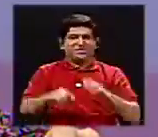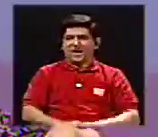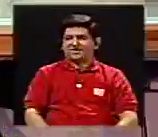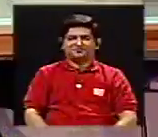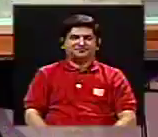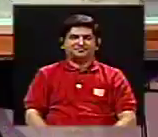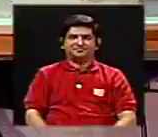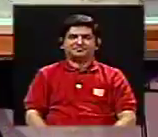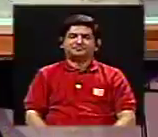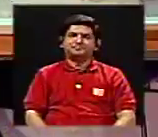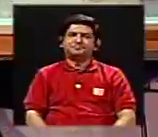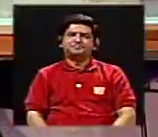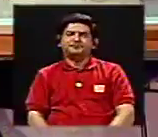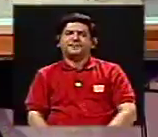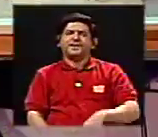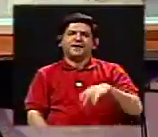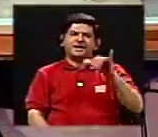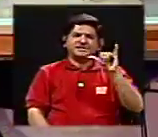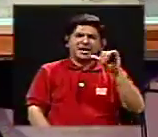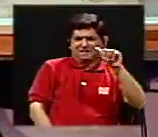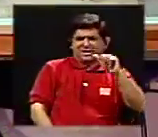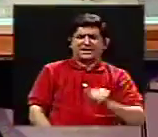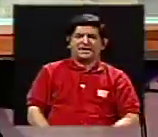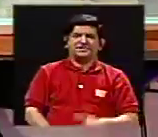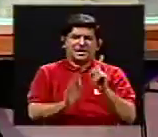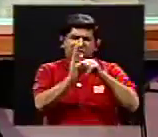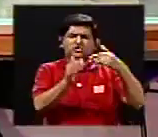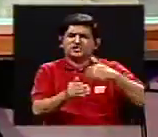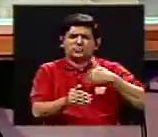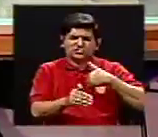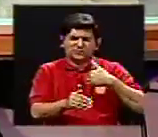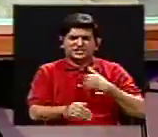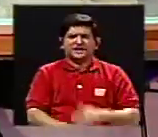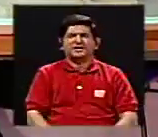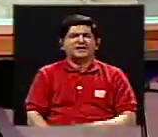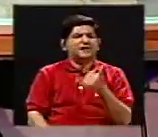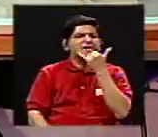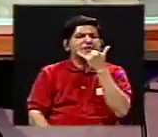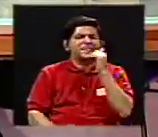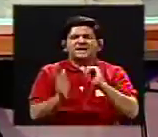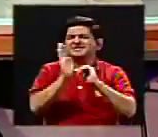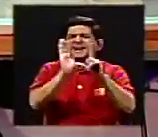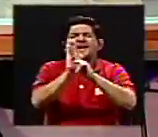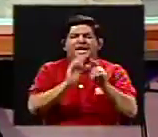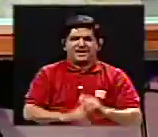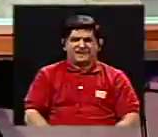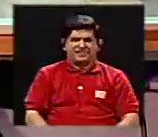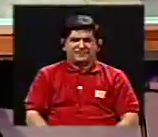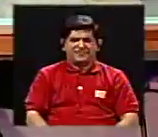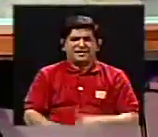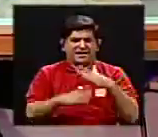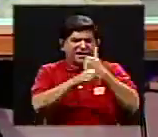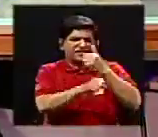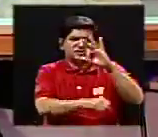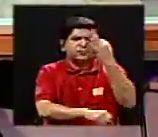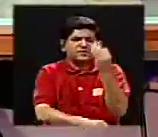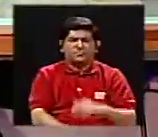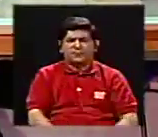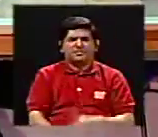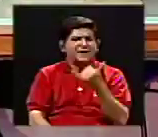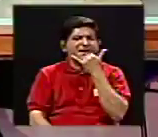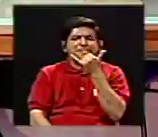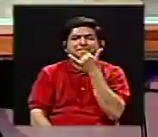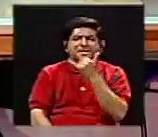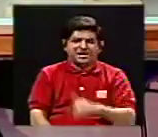se recolecta. Yami, para que nos quede claro en los minutitos que nos queda, ¿qué está pasando en la Asamblea Legislativa, así muy resumidamente? ¿Qué es lo que